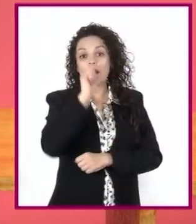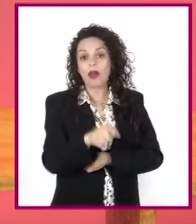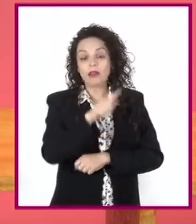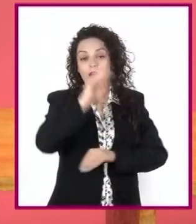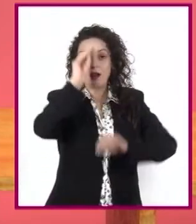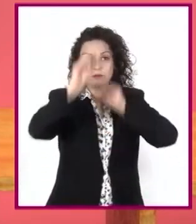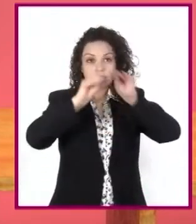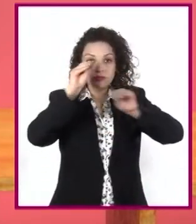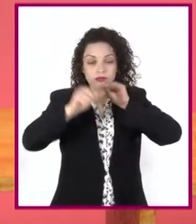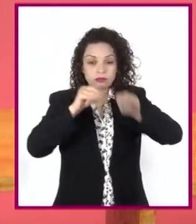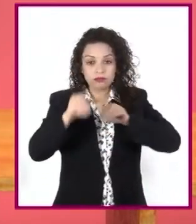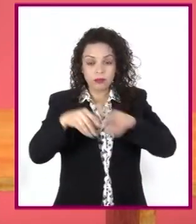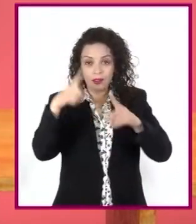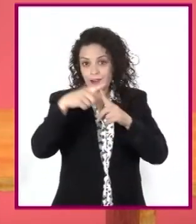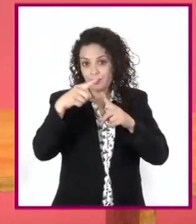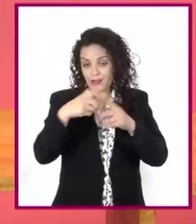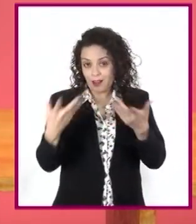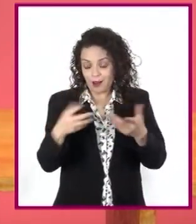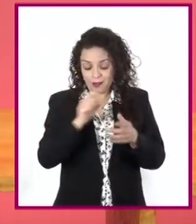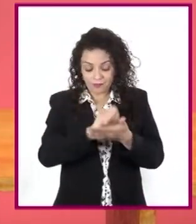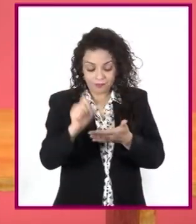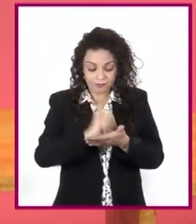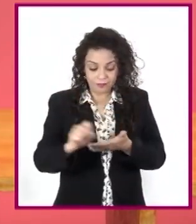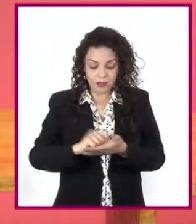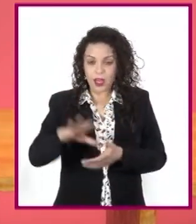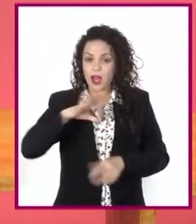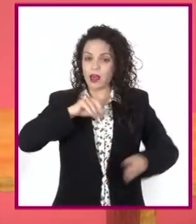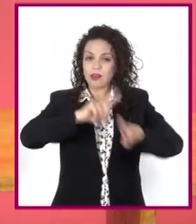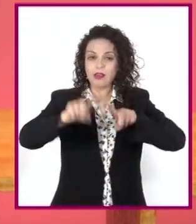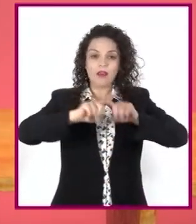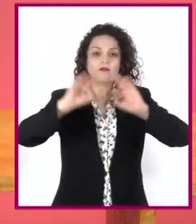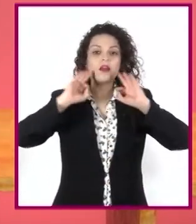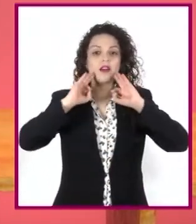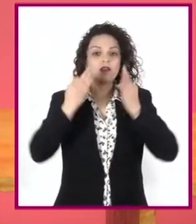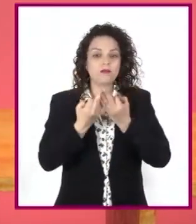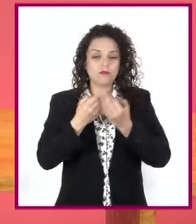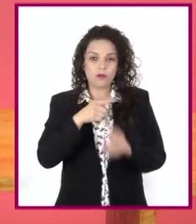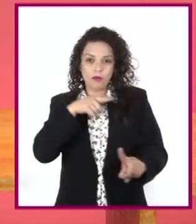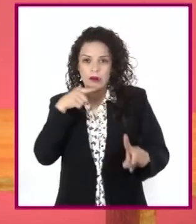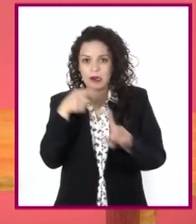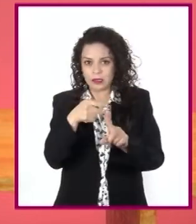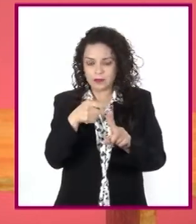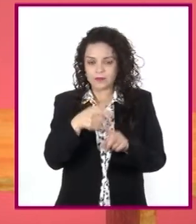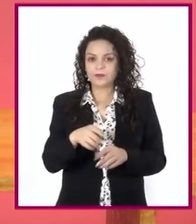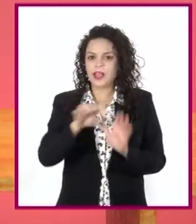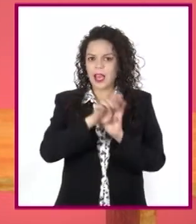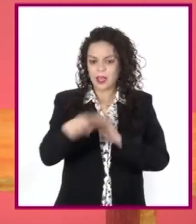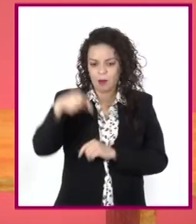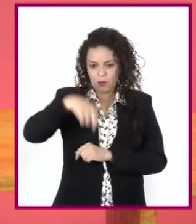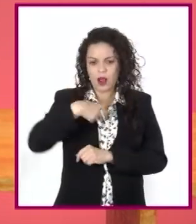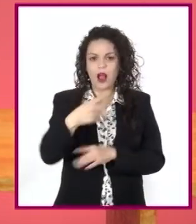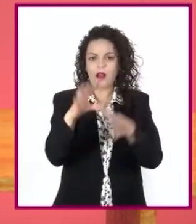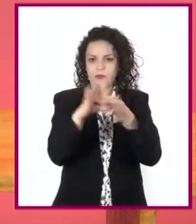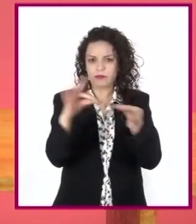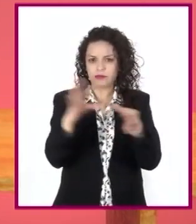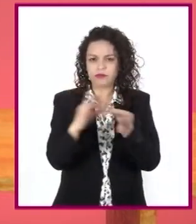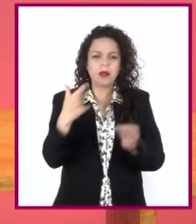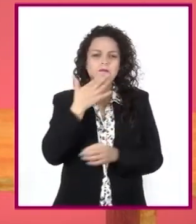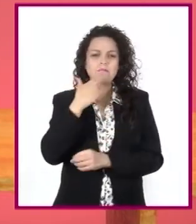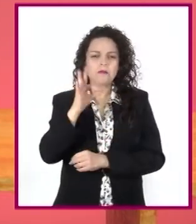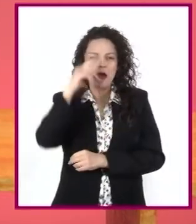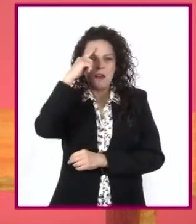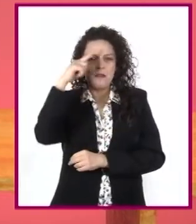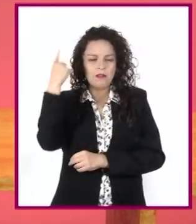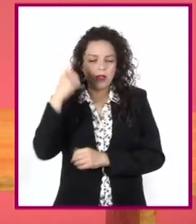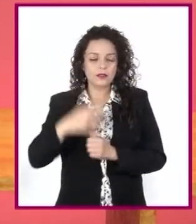construcción de su trabajo. Hay múltiples maneras de hacer referencias. Aquí les daré ejemplos muy comunes. El